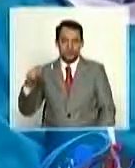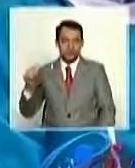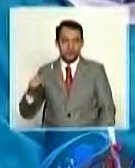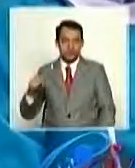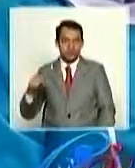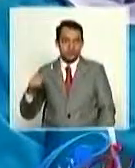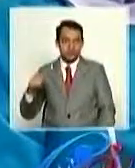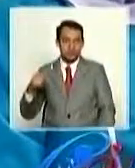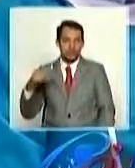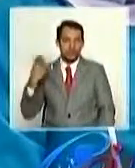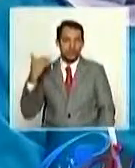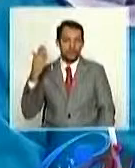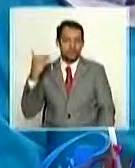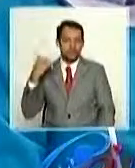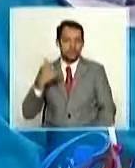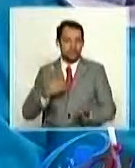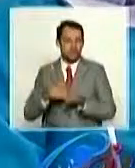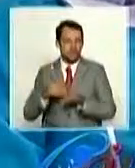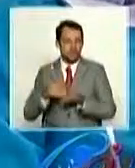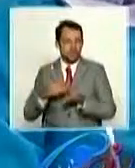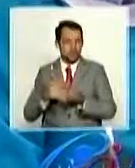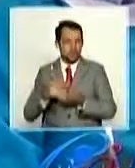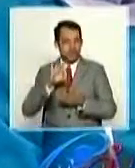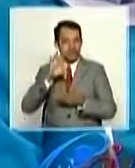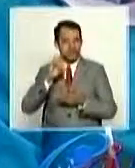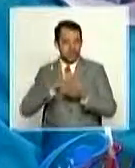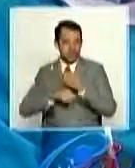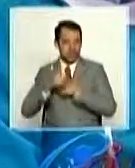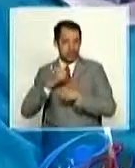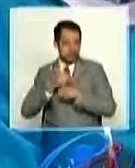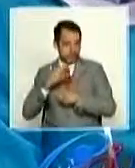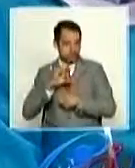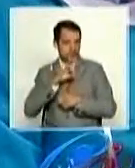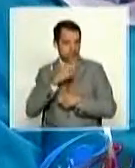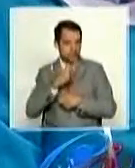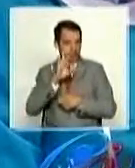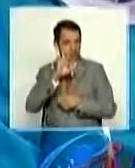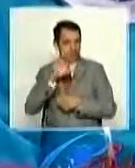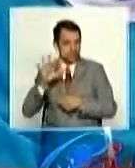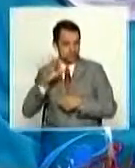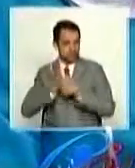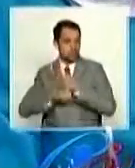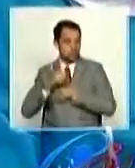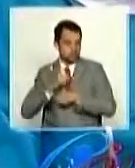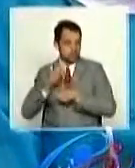tiene, como dice el doctor, tiene más de 30 años, unos 35 años por lo menos.